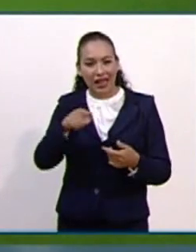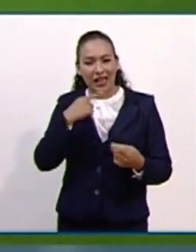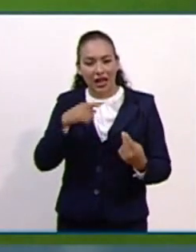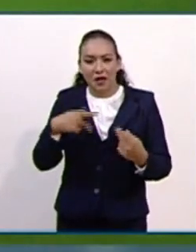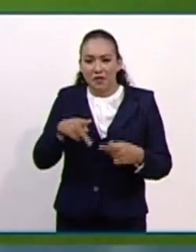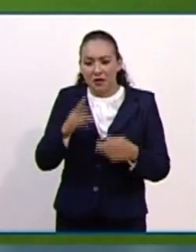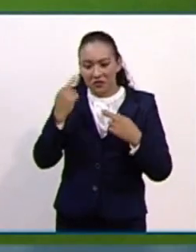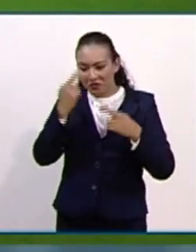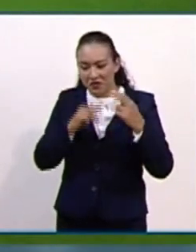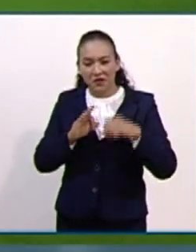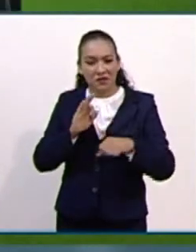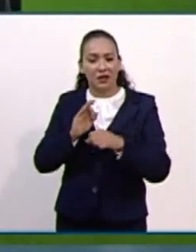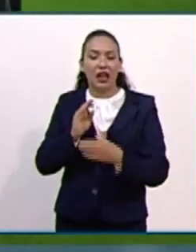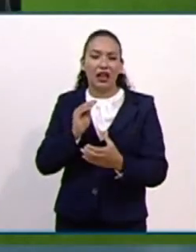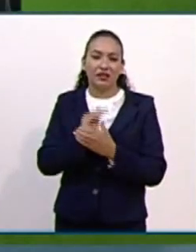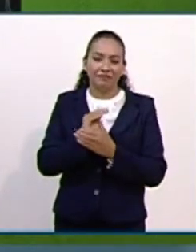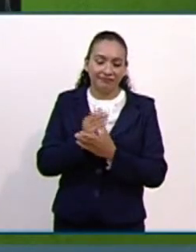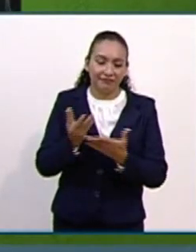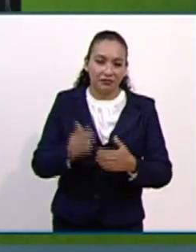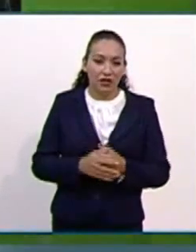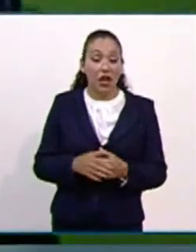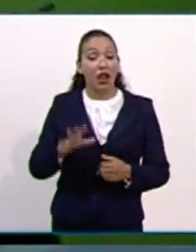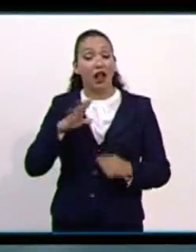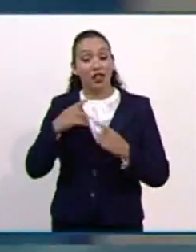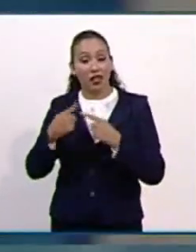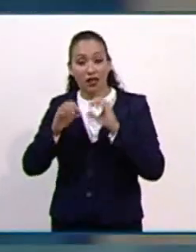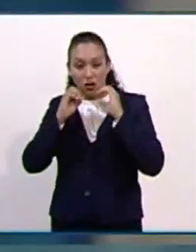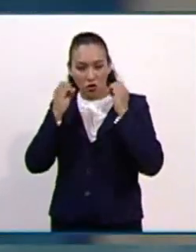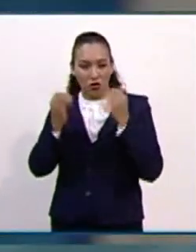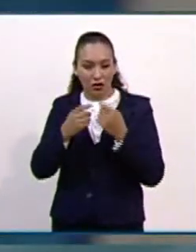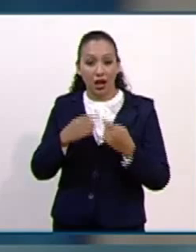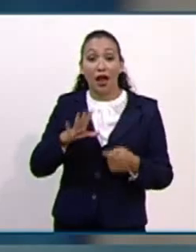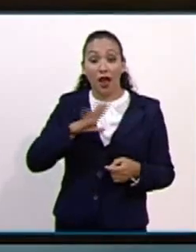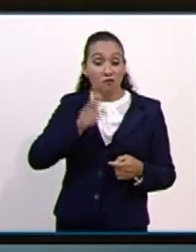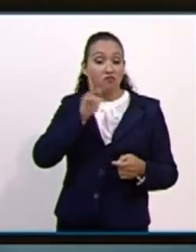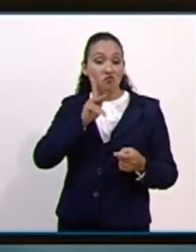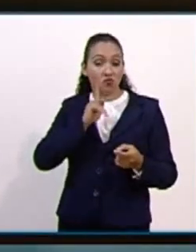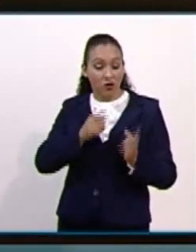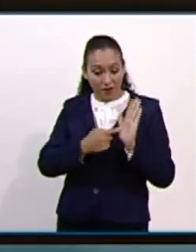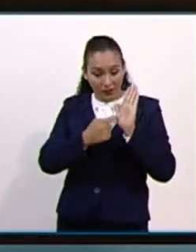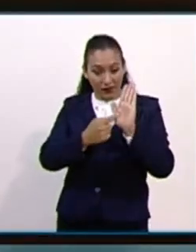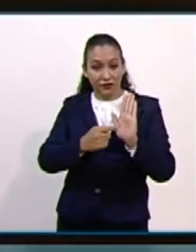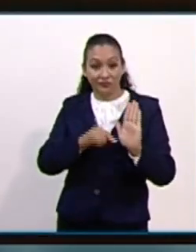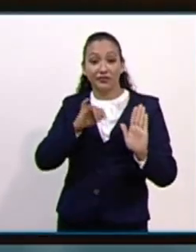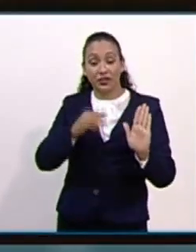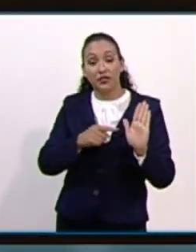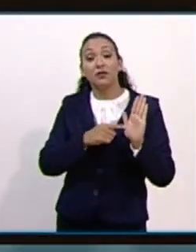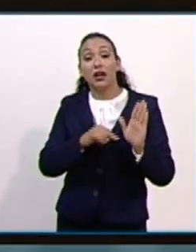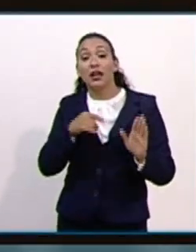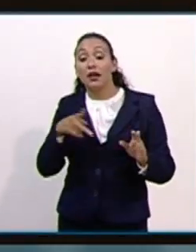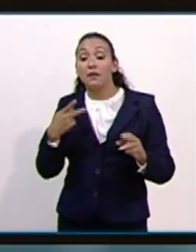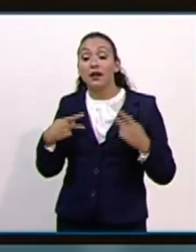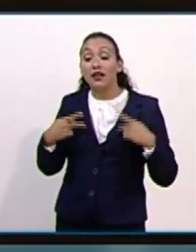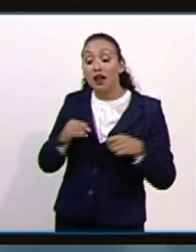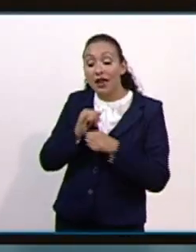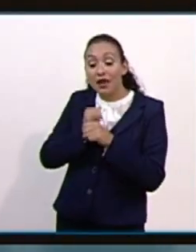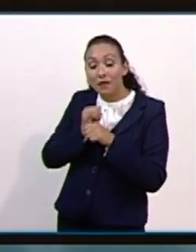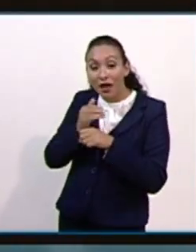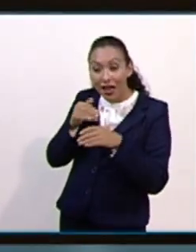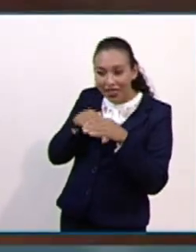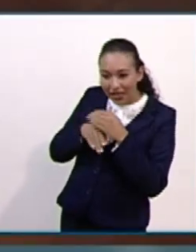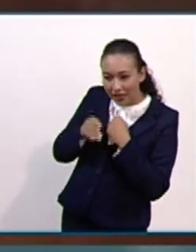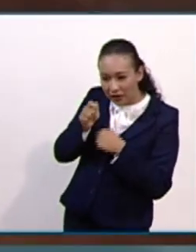de la investigación realizada con diversas organizaciones, se obtuvo evidencia que apunta a que el espionaje y vigilancia a